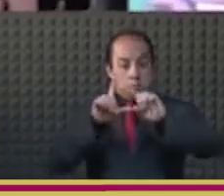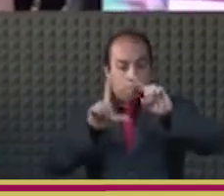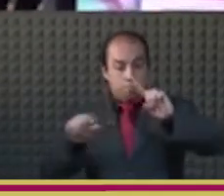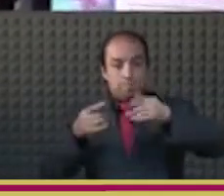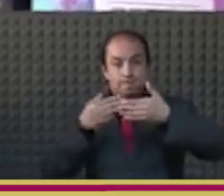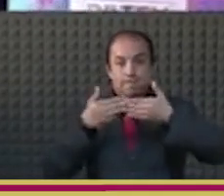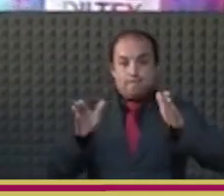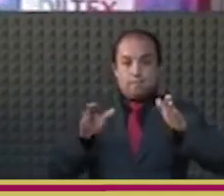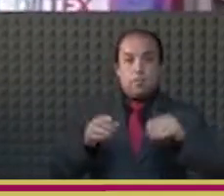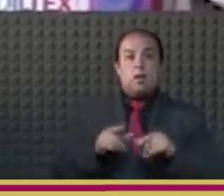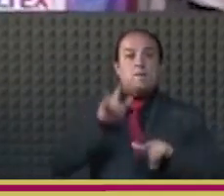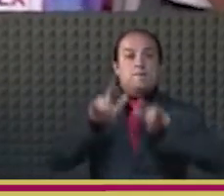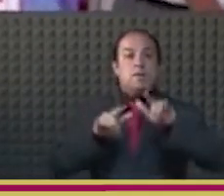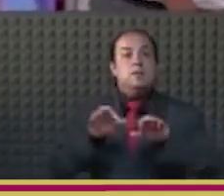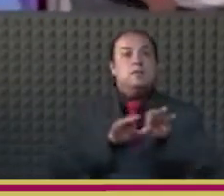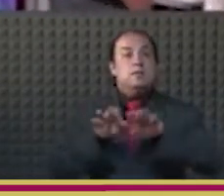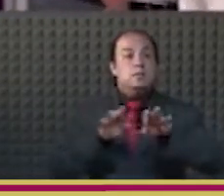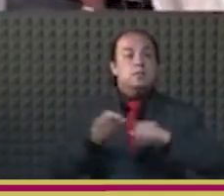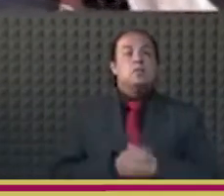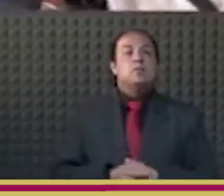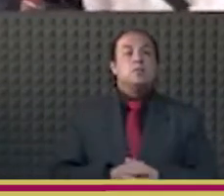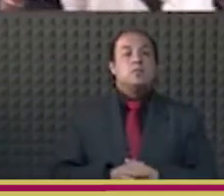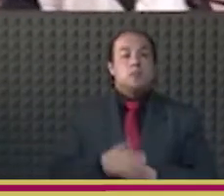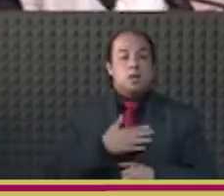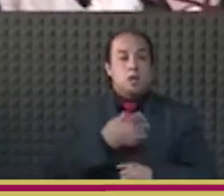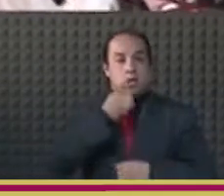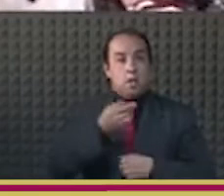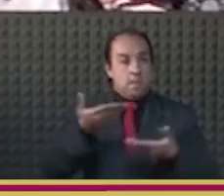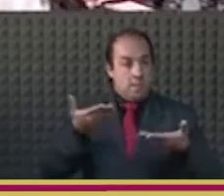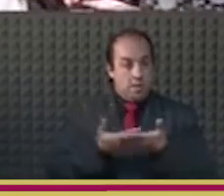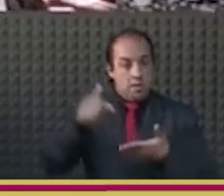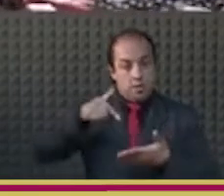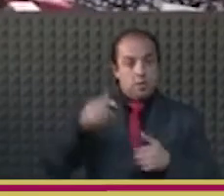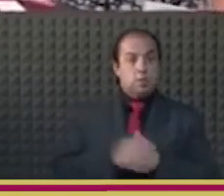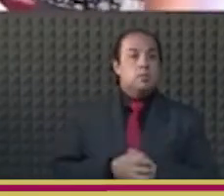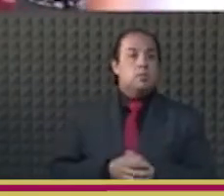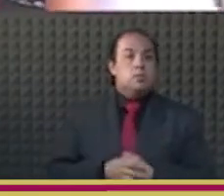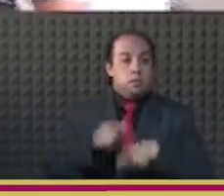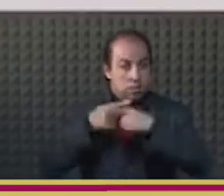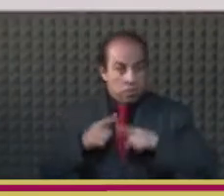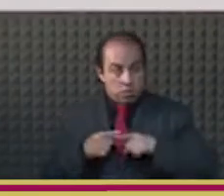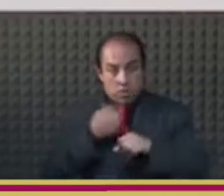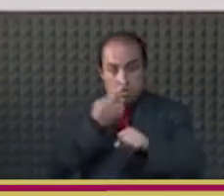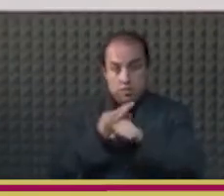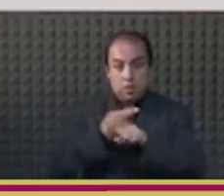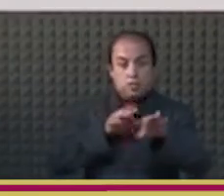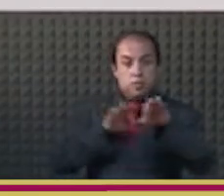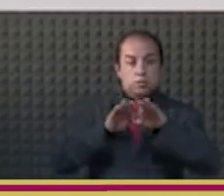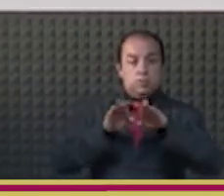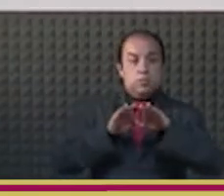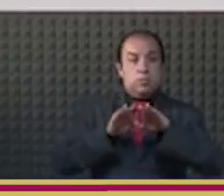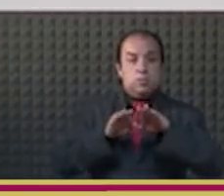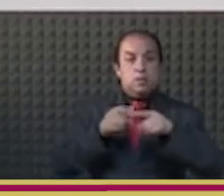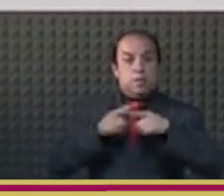inaugurando ferias de empleo. Por eso destaco la presencia aquí de los diferentes secretarios de trabajo de